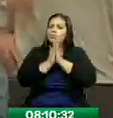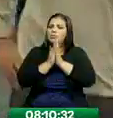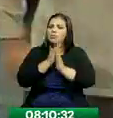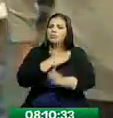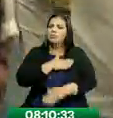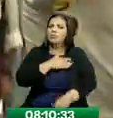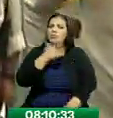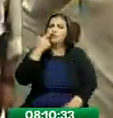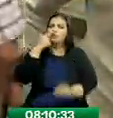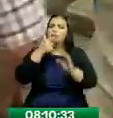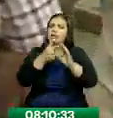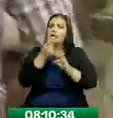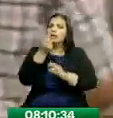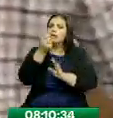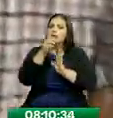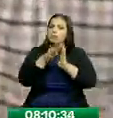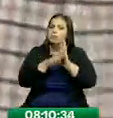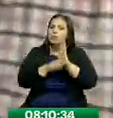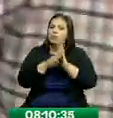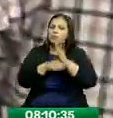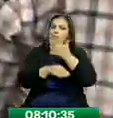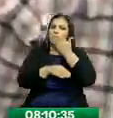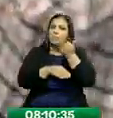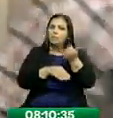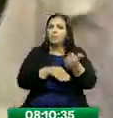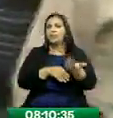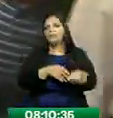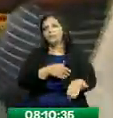combustibles, para que no se sienta afectado la ciudadanía.